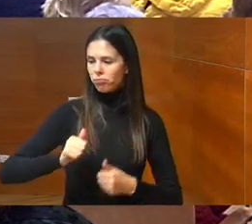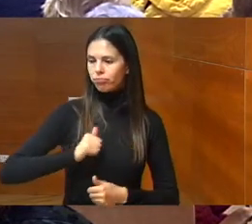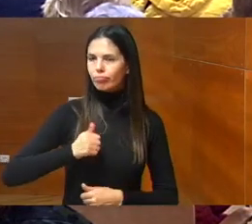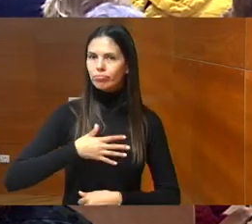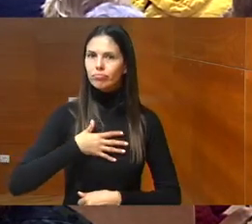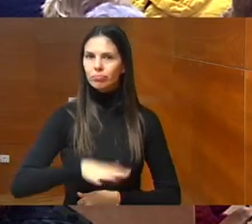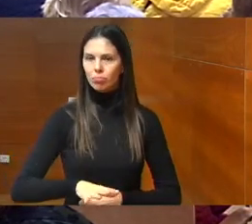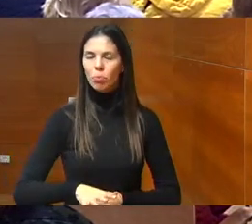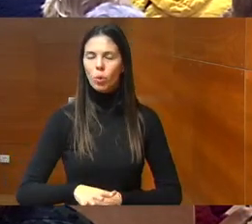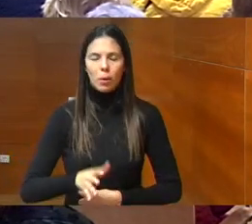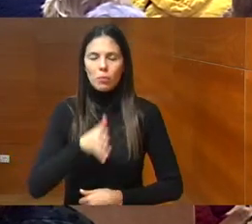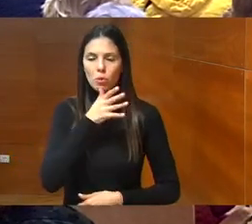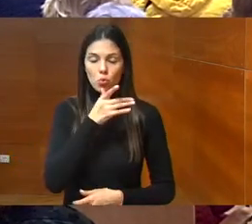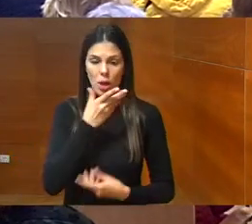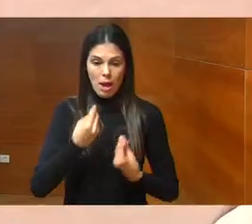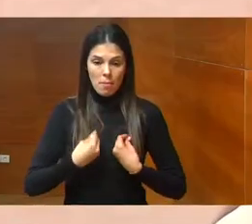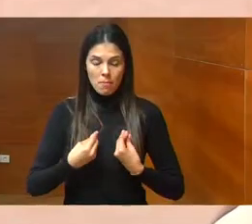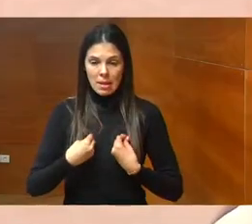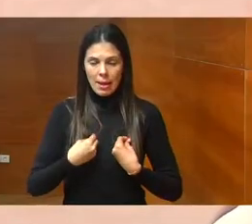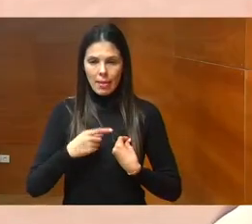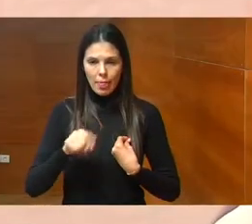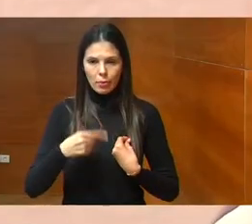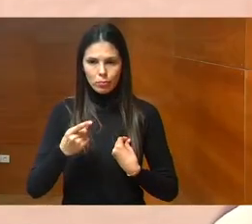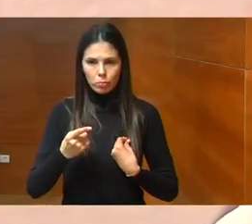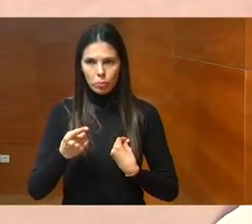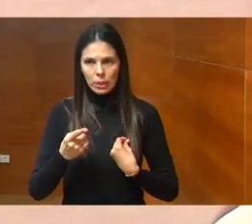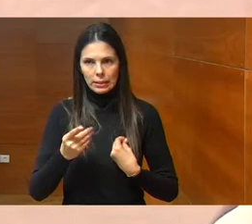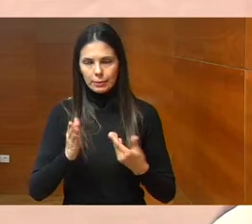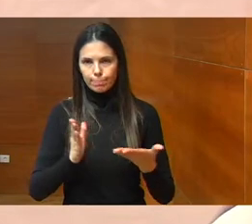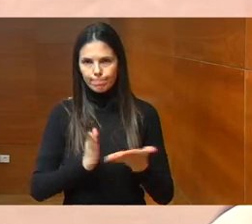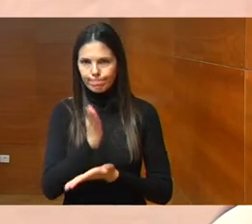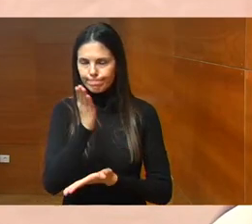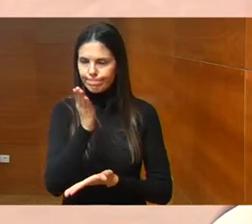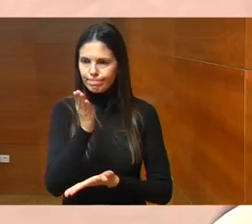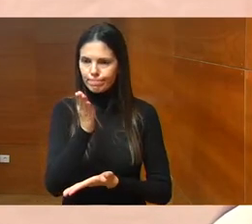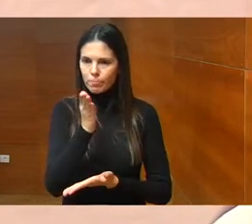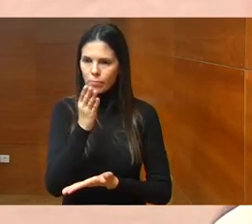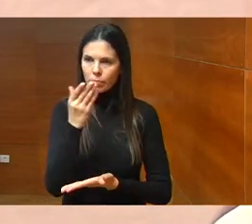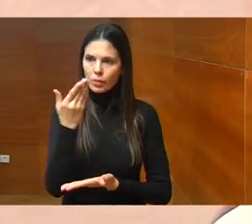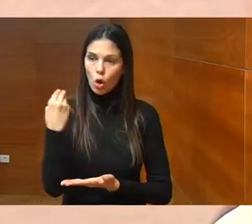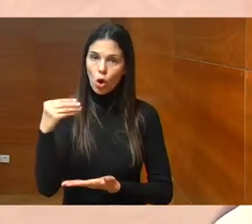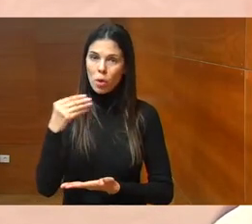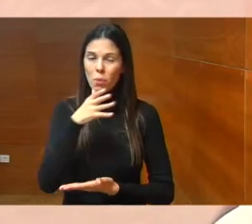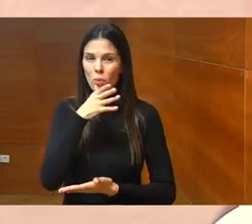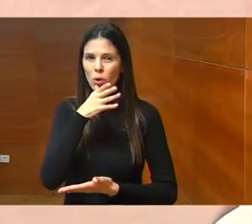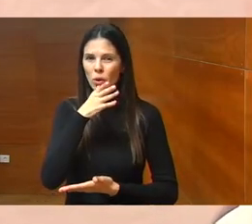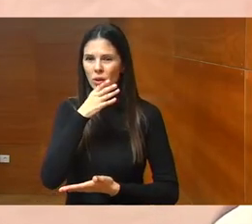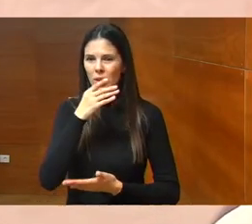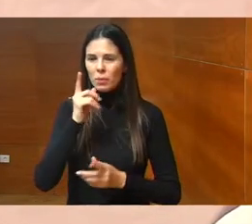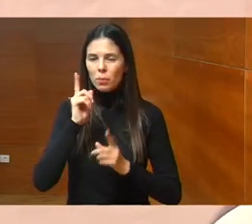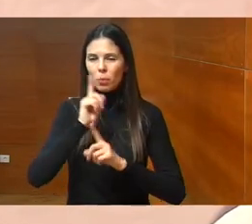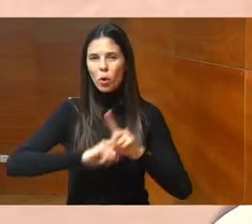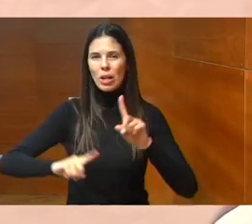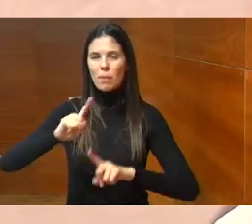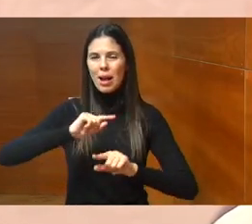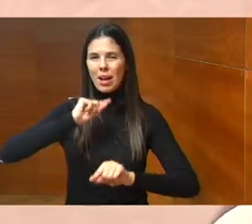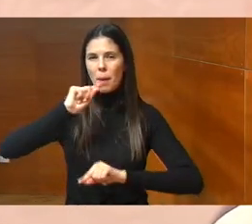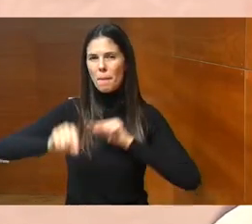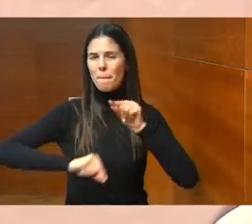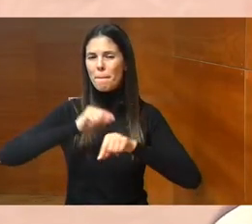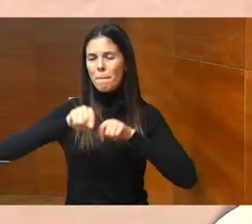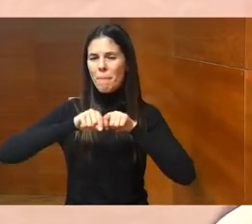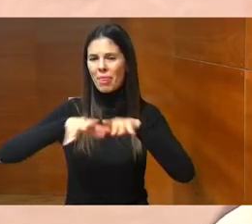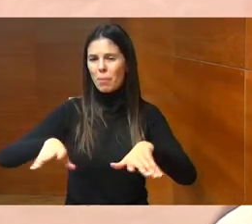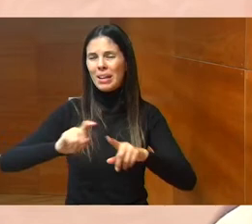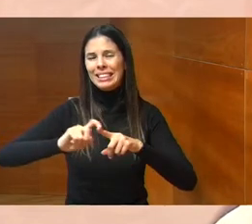pero que fue una vida que se truncó demasiado cedo por causa de una pandemia terrible un tipo